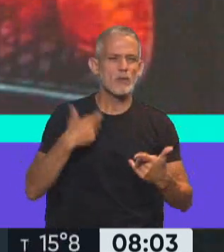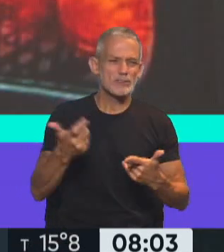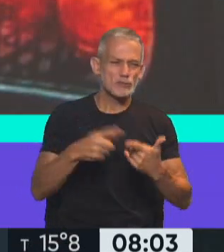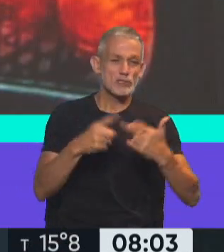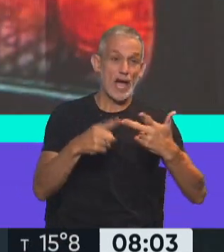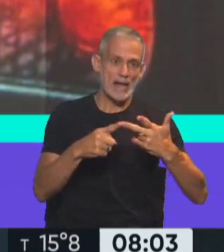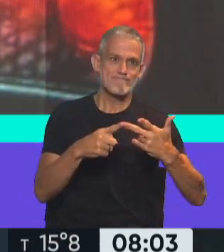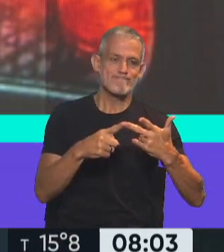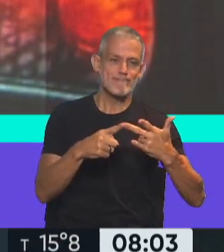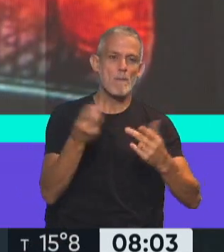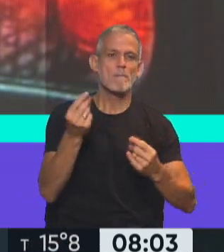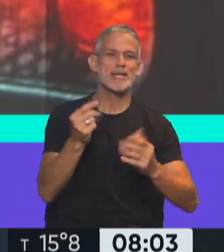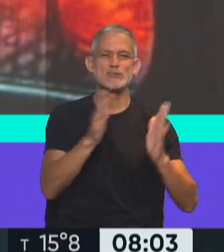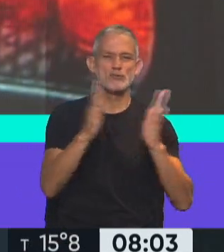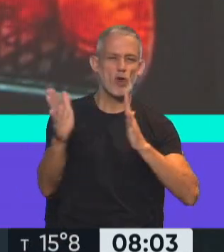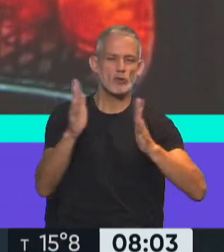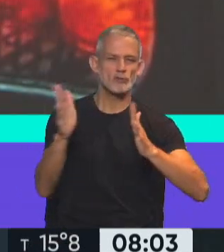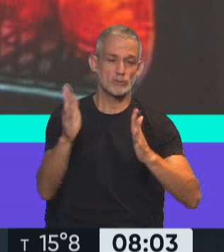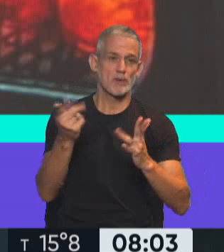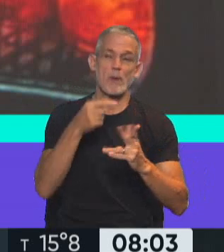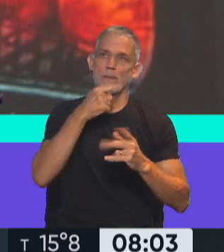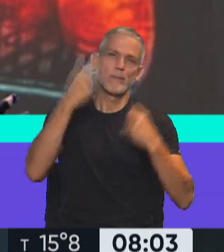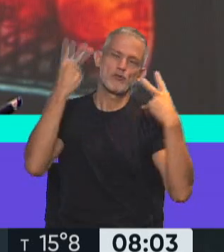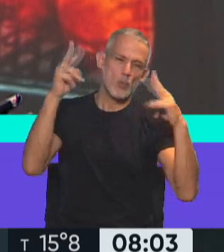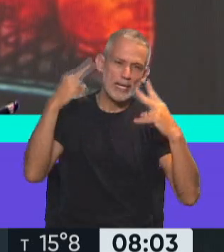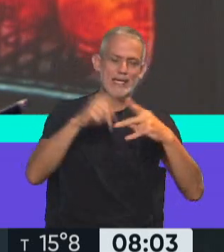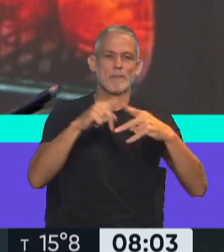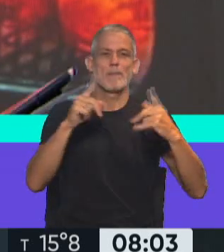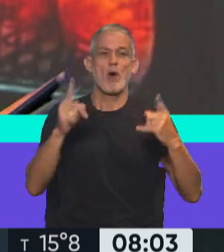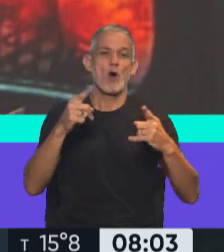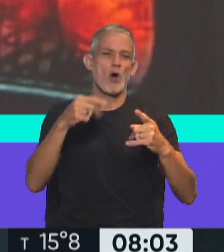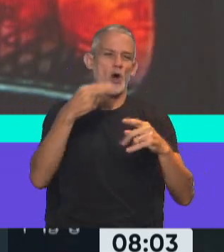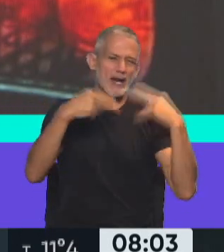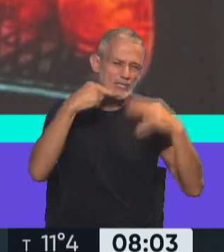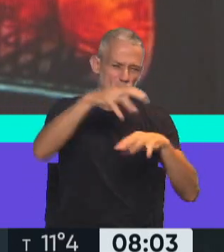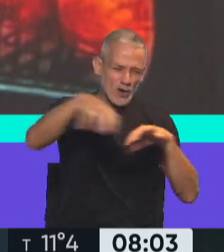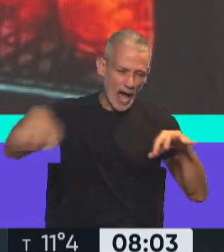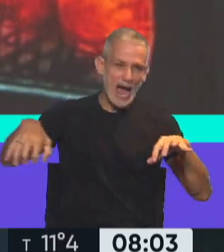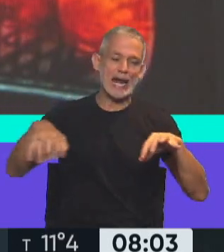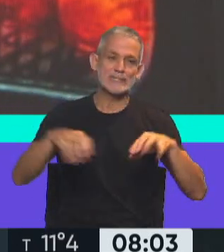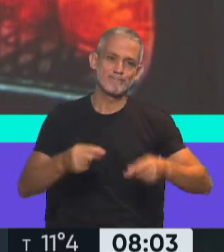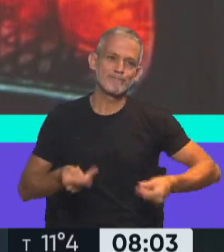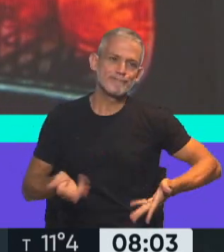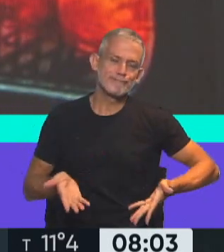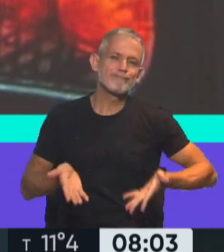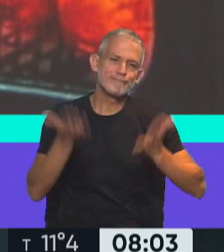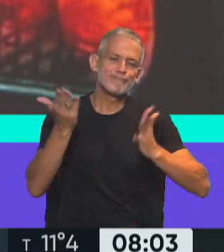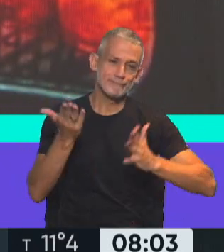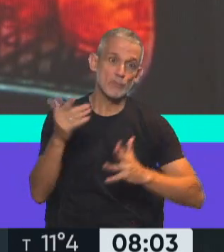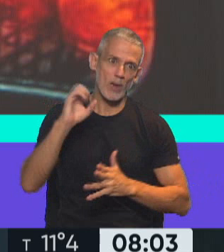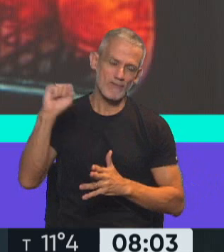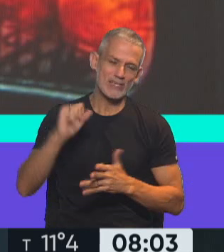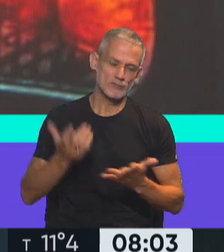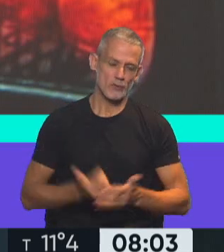también los precios estacionales como es, no sé, turismo, también gastronomía, todo eso estuvo subiendo mucho. Y